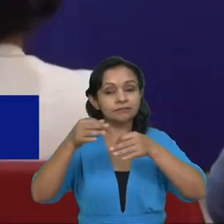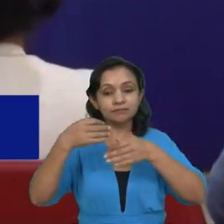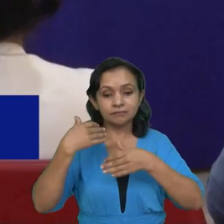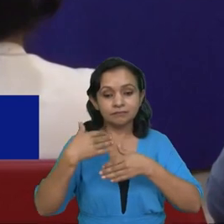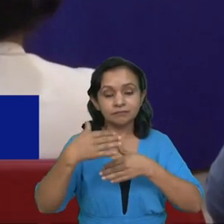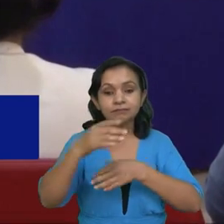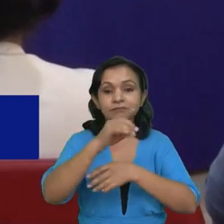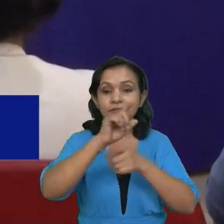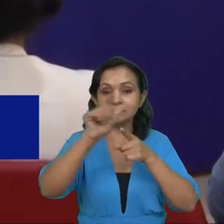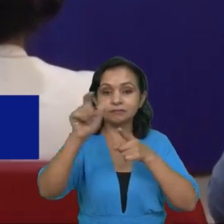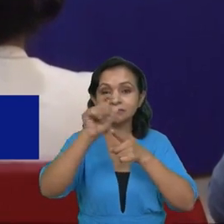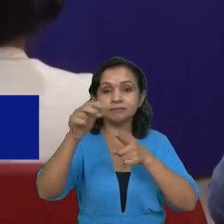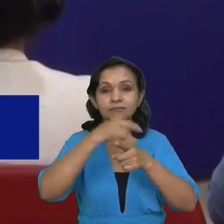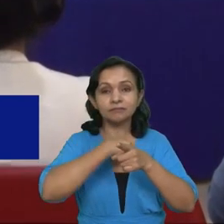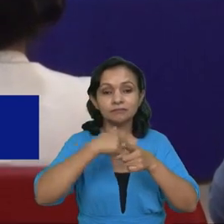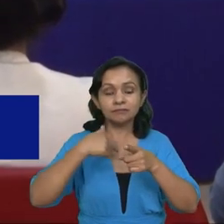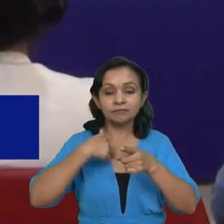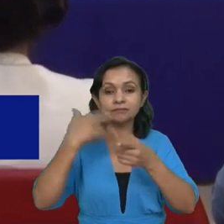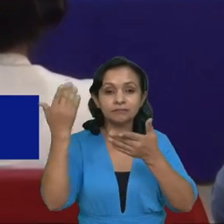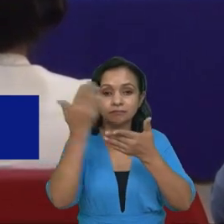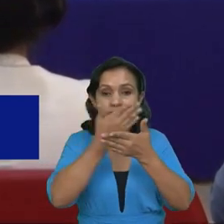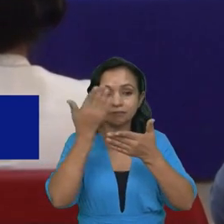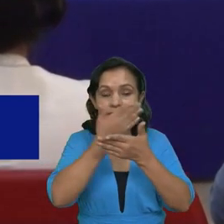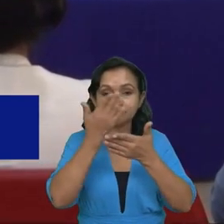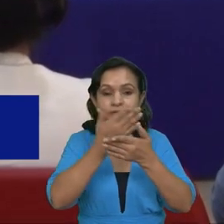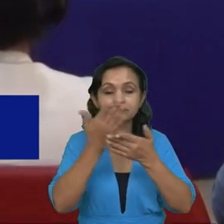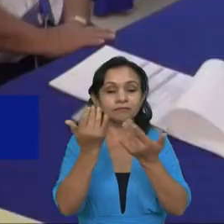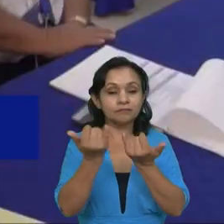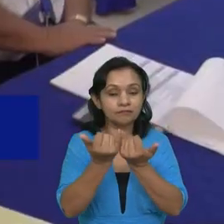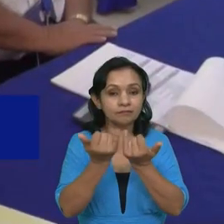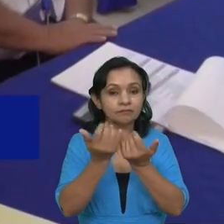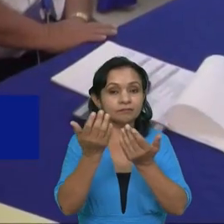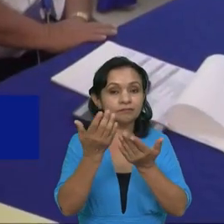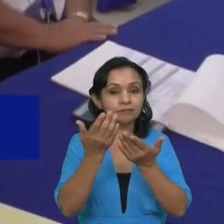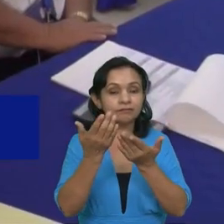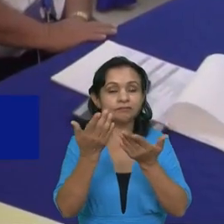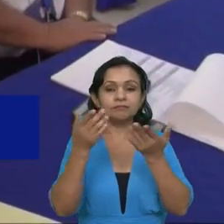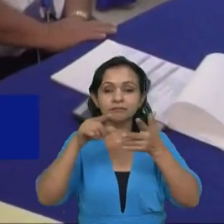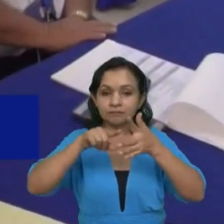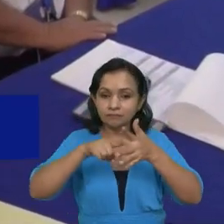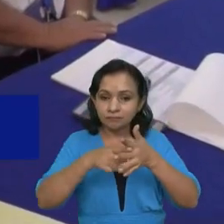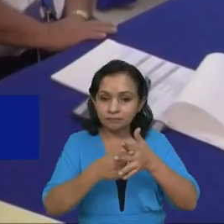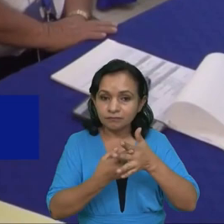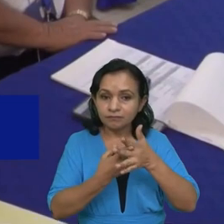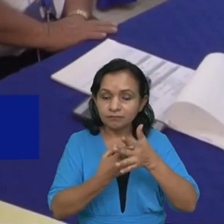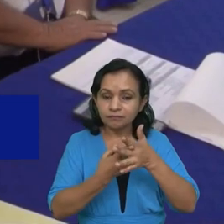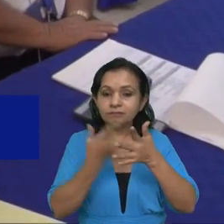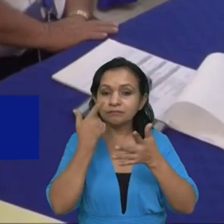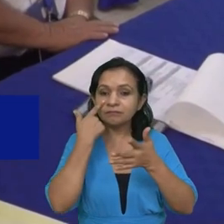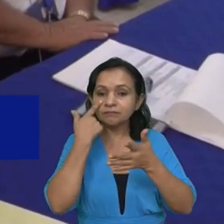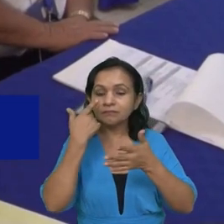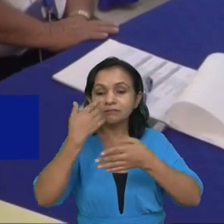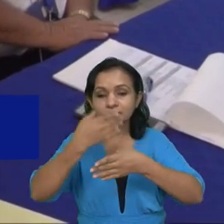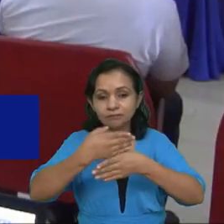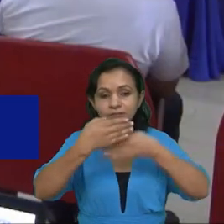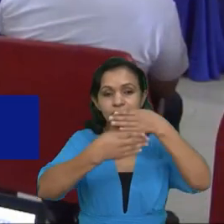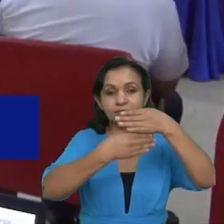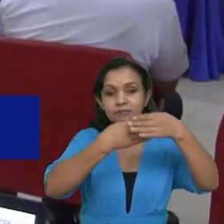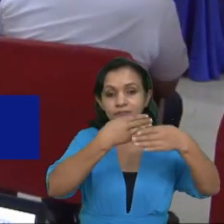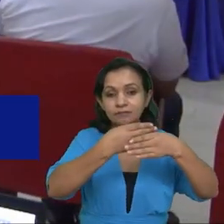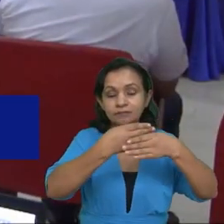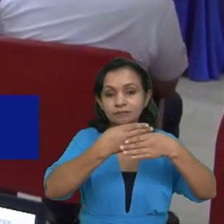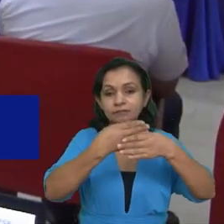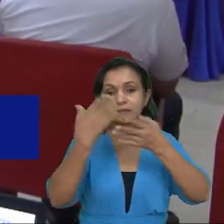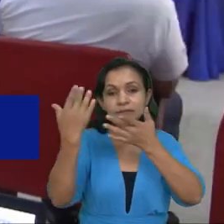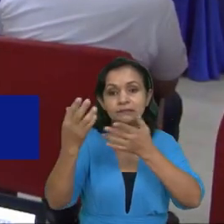próximos meses recibirá un estudio de prefactibilidad para iniciar con la licitación de la construcción de la